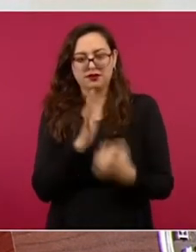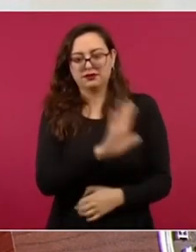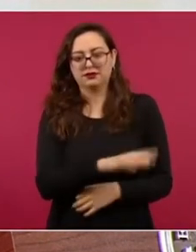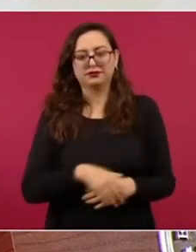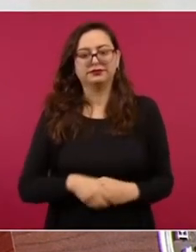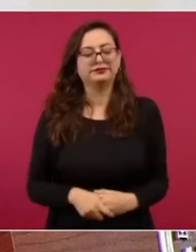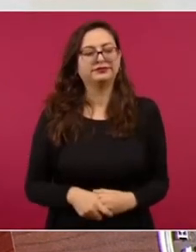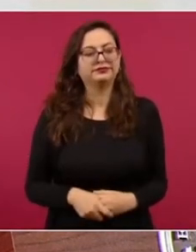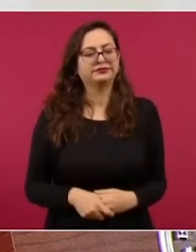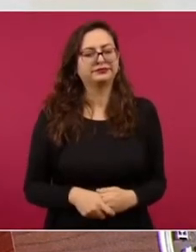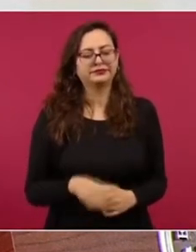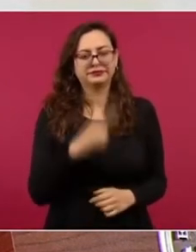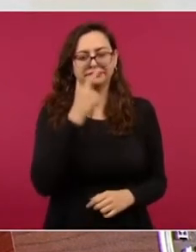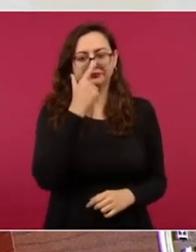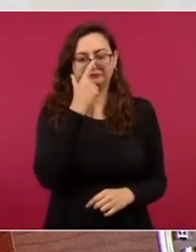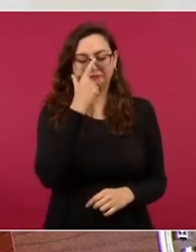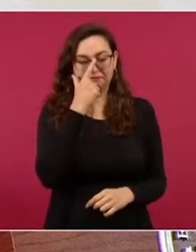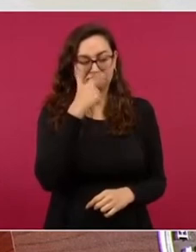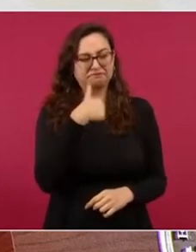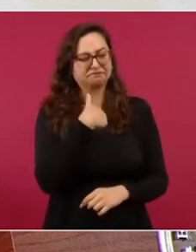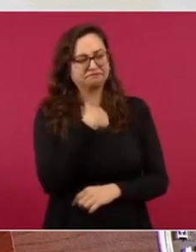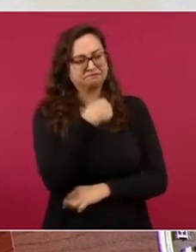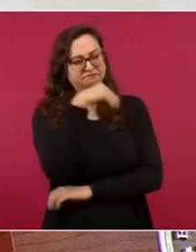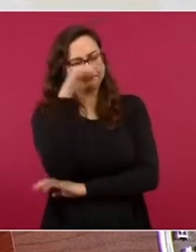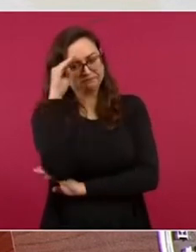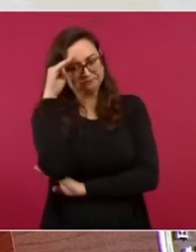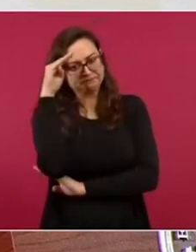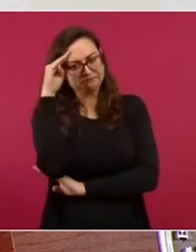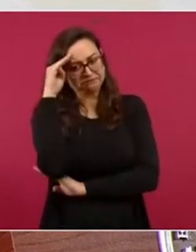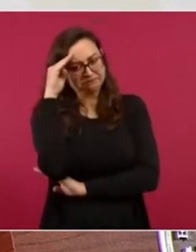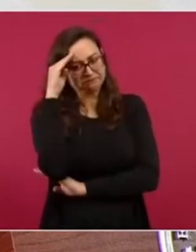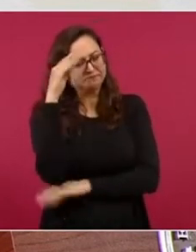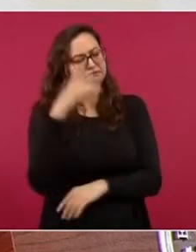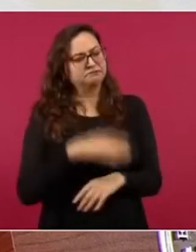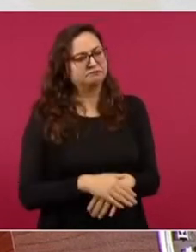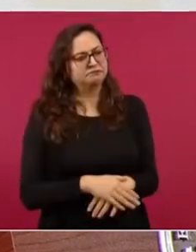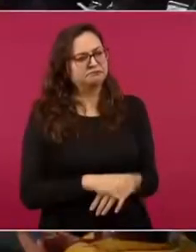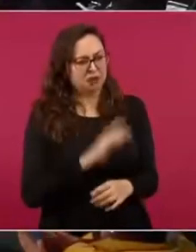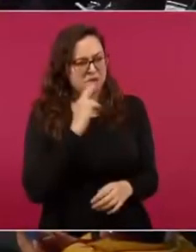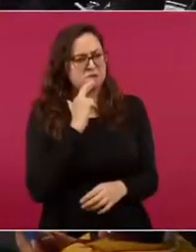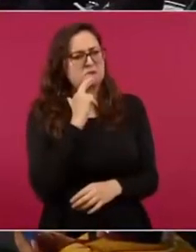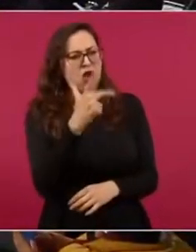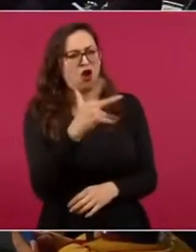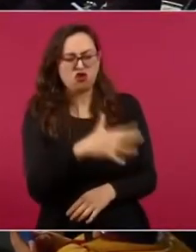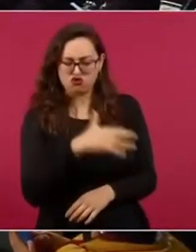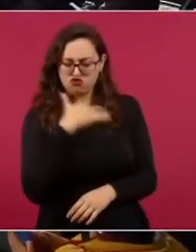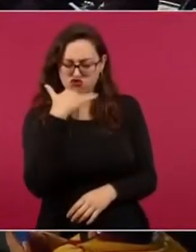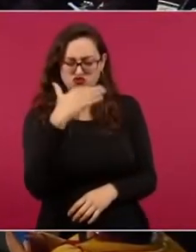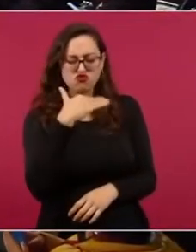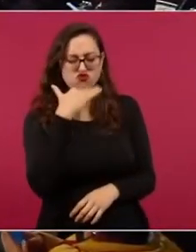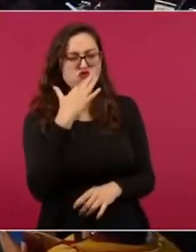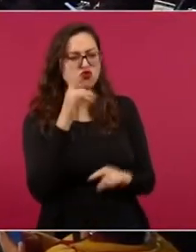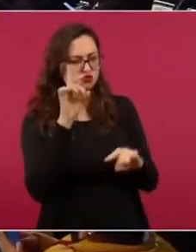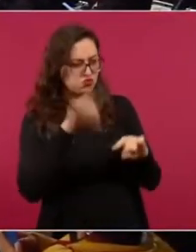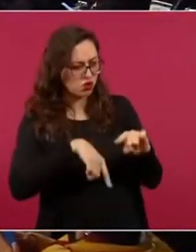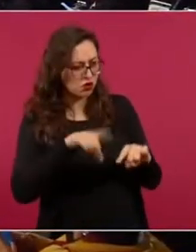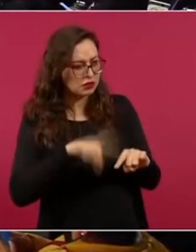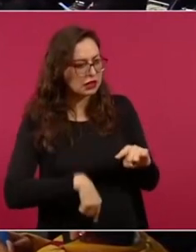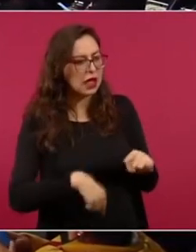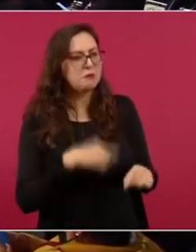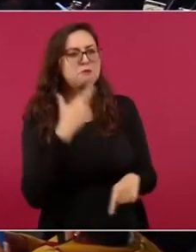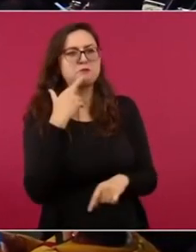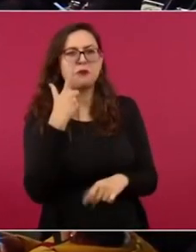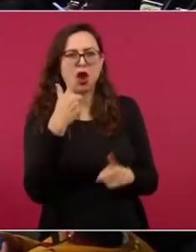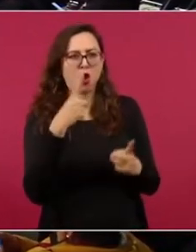Y le dije que había que combatir la corrupción y que había que aplicar un programa de